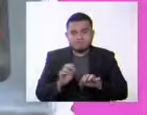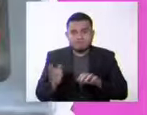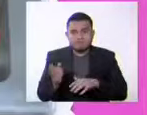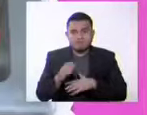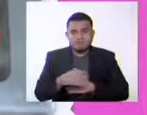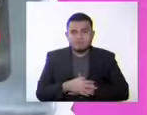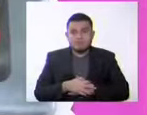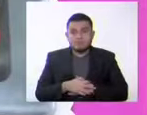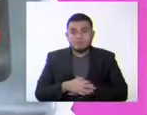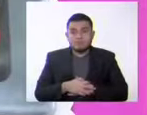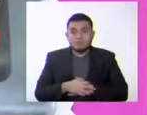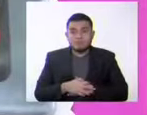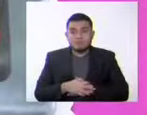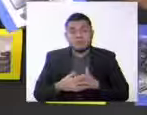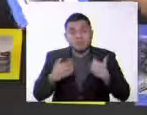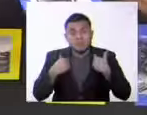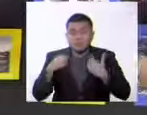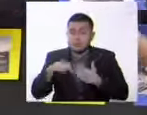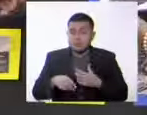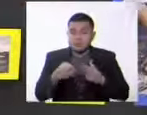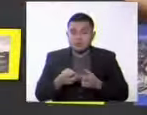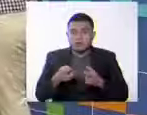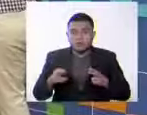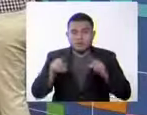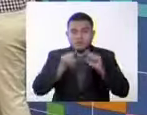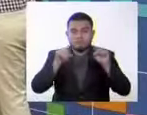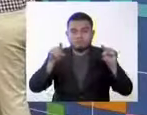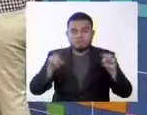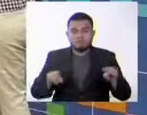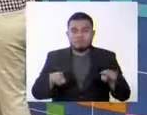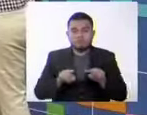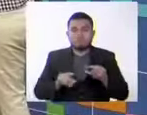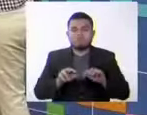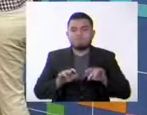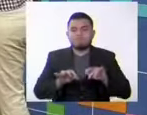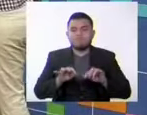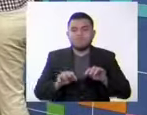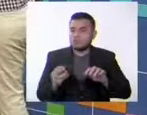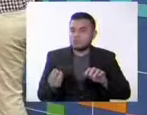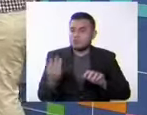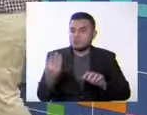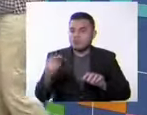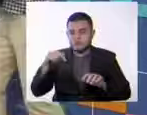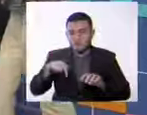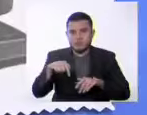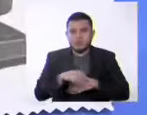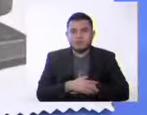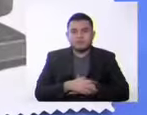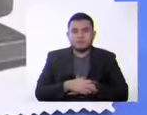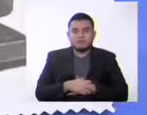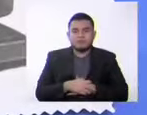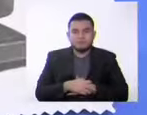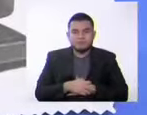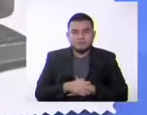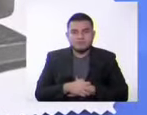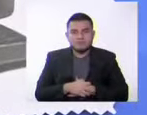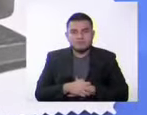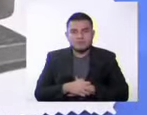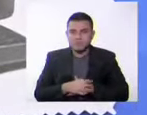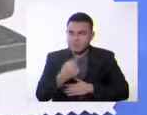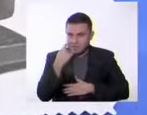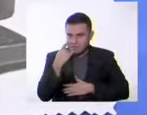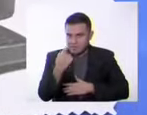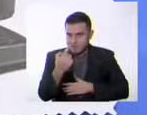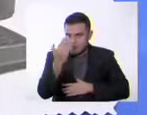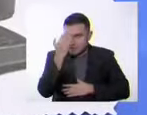luego pues tenemos la herramienta. la computadora, lo moderno, lo actual. Entonces, si ustedes se dan cuenta,